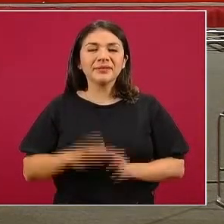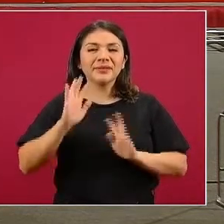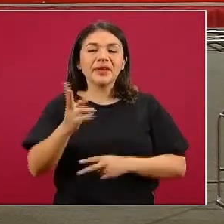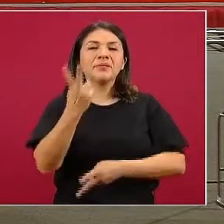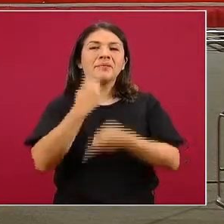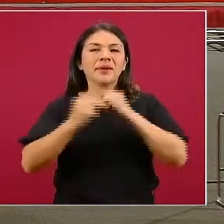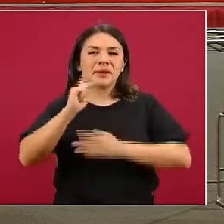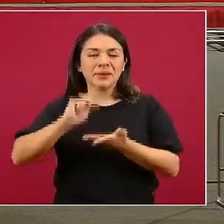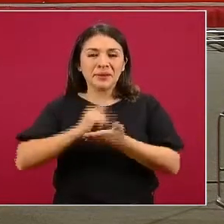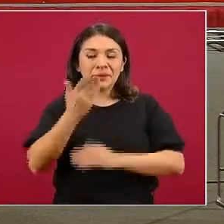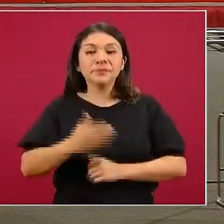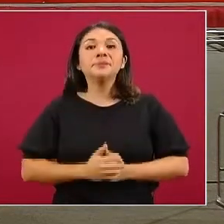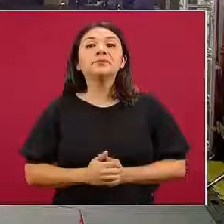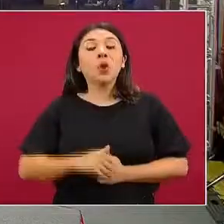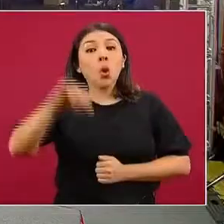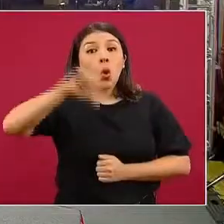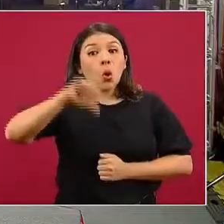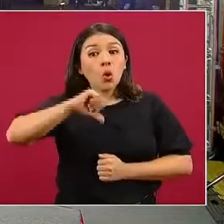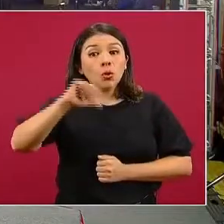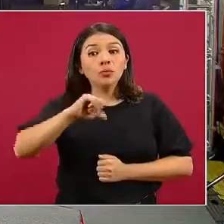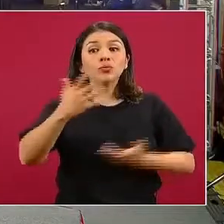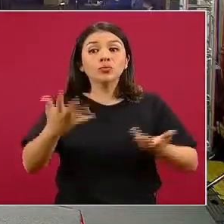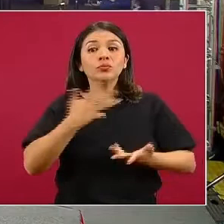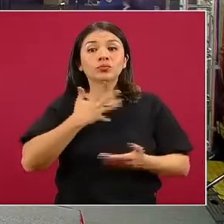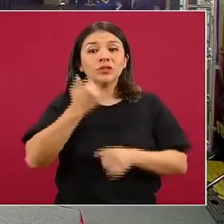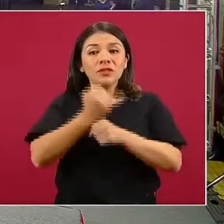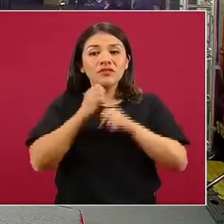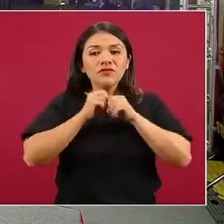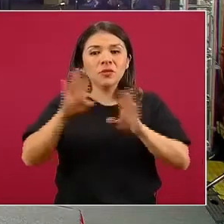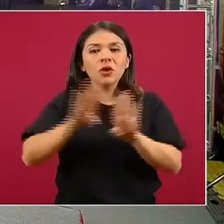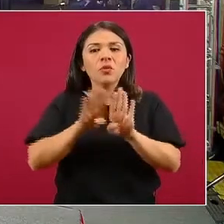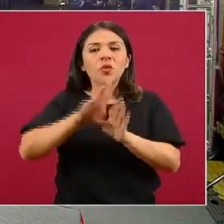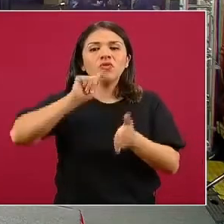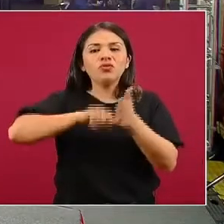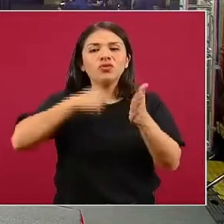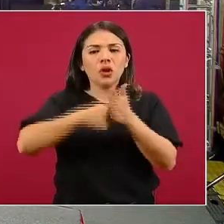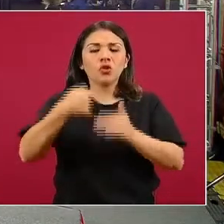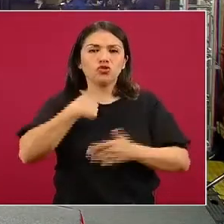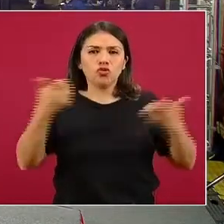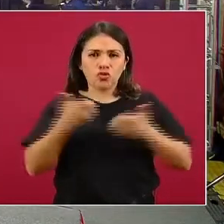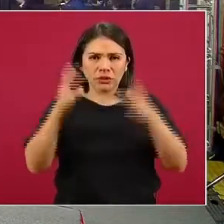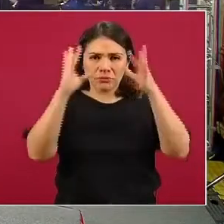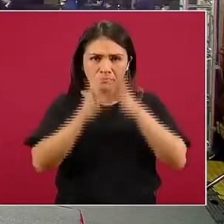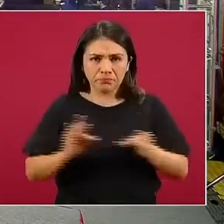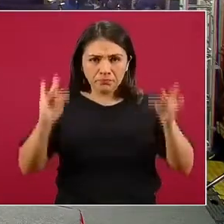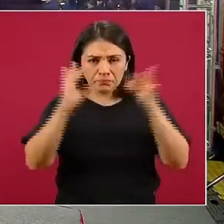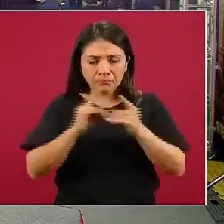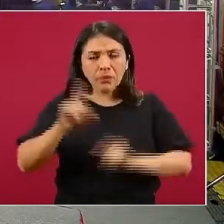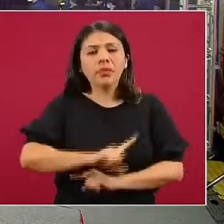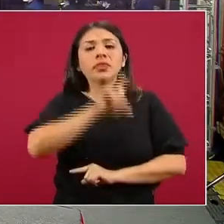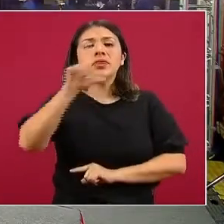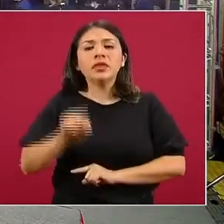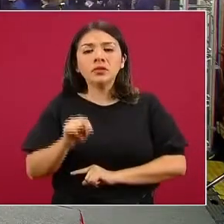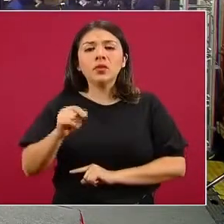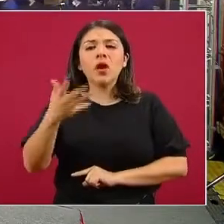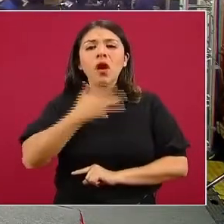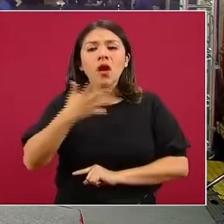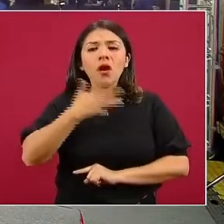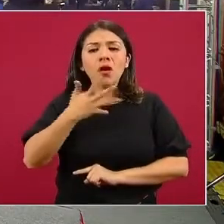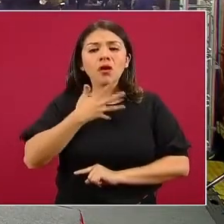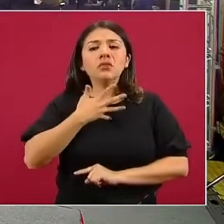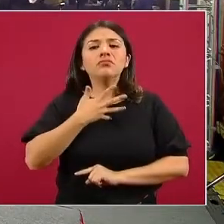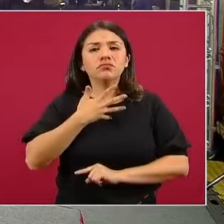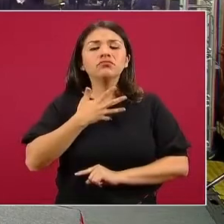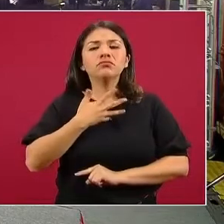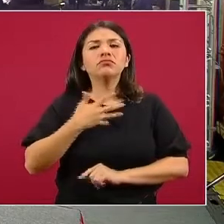incorpora. Muy bien, hoy vamos a tener el informe técnico que presentaré yo mismo y posteriormente vamos